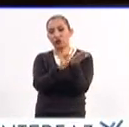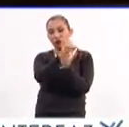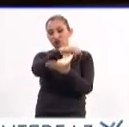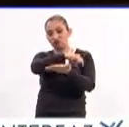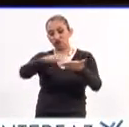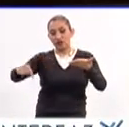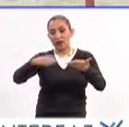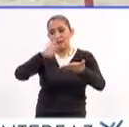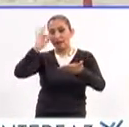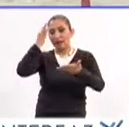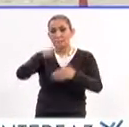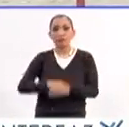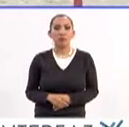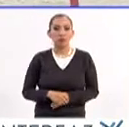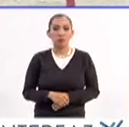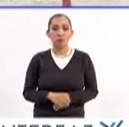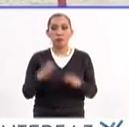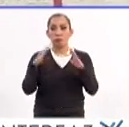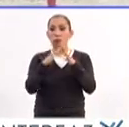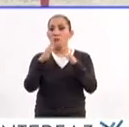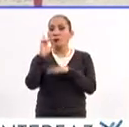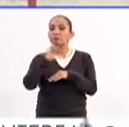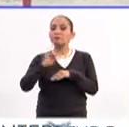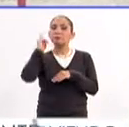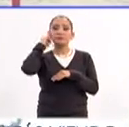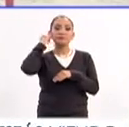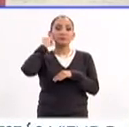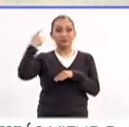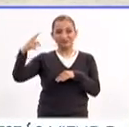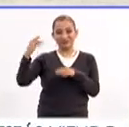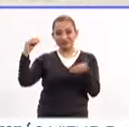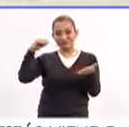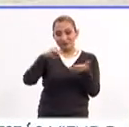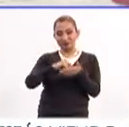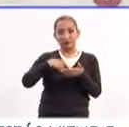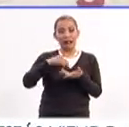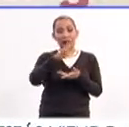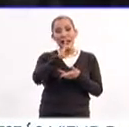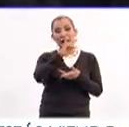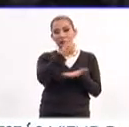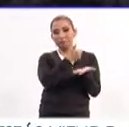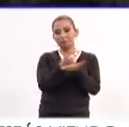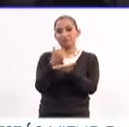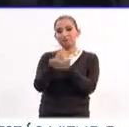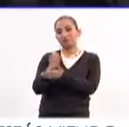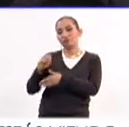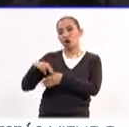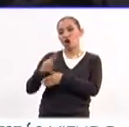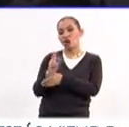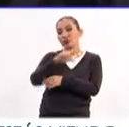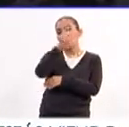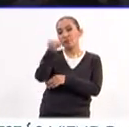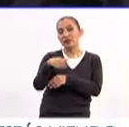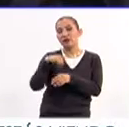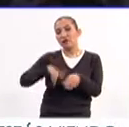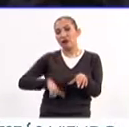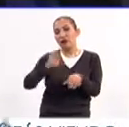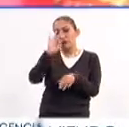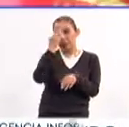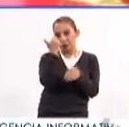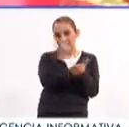el federal. Con Casa de las Mujeres Indígenas en su historial, Lilia colaboró con la ONU y más tarde en el gobierno